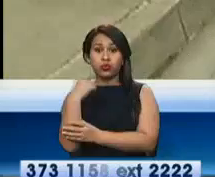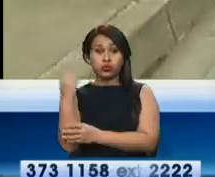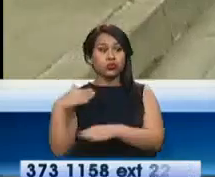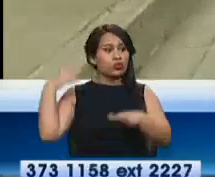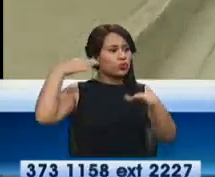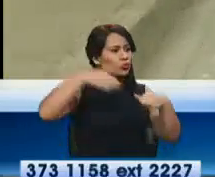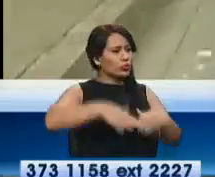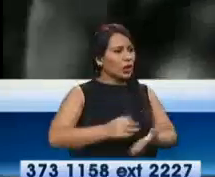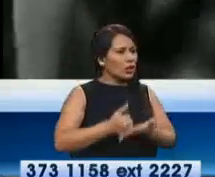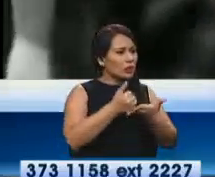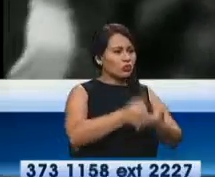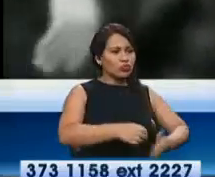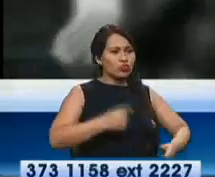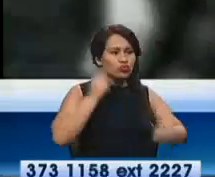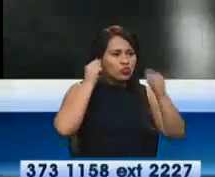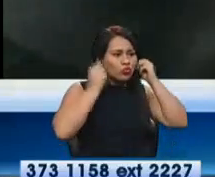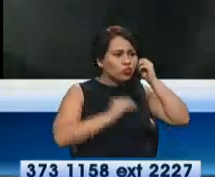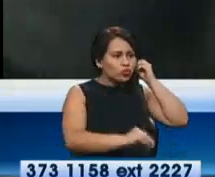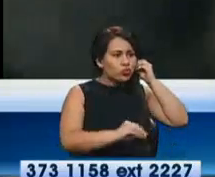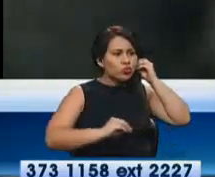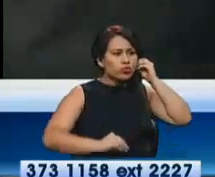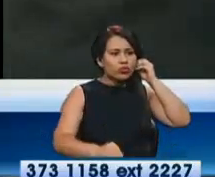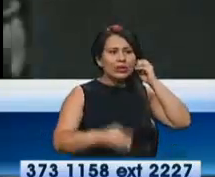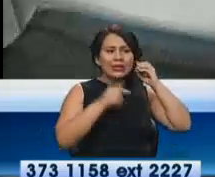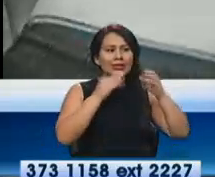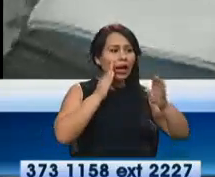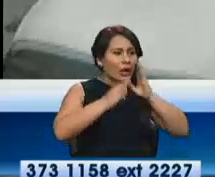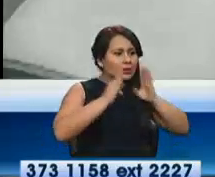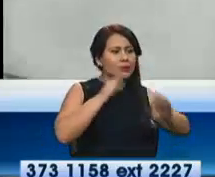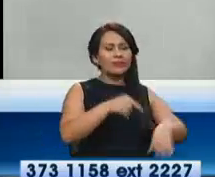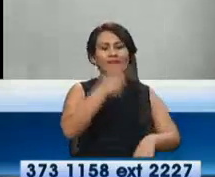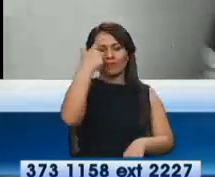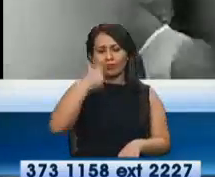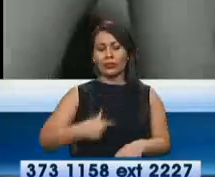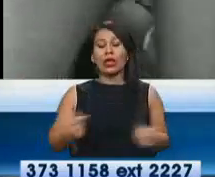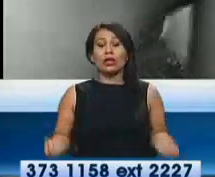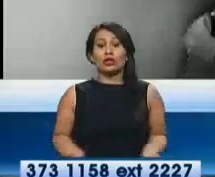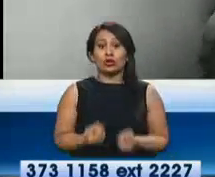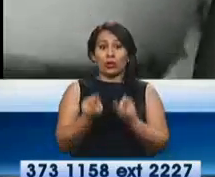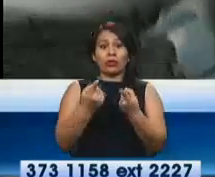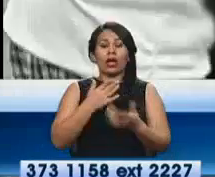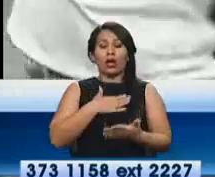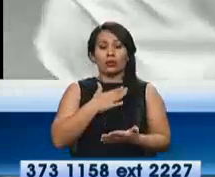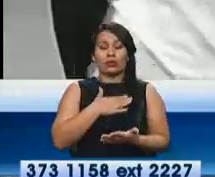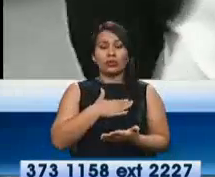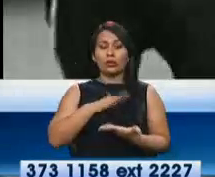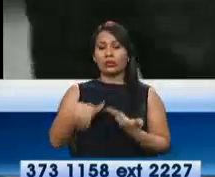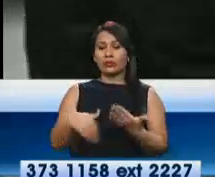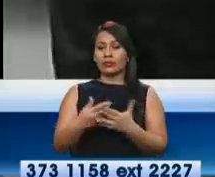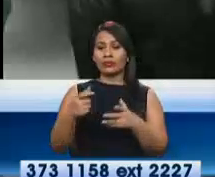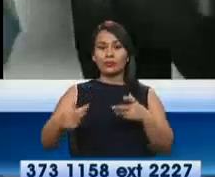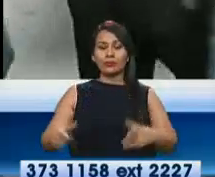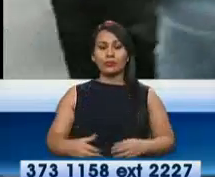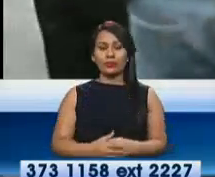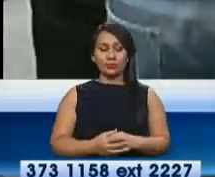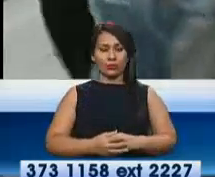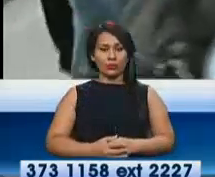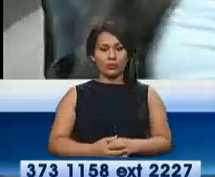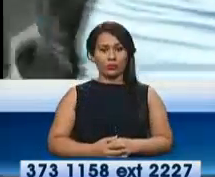Llegaba la ambulancia y de inmediato los paramédicos atendían al herido, entre el susto y la admiración de todos.